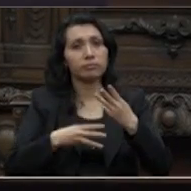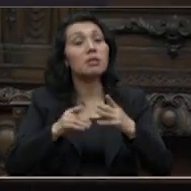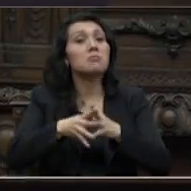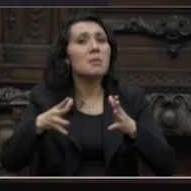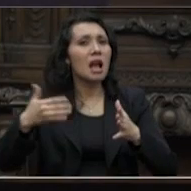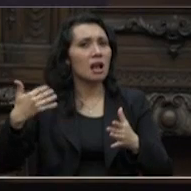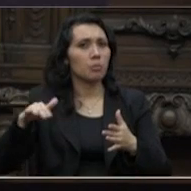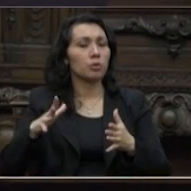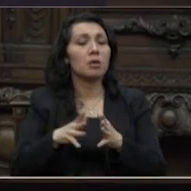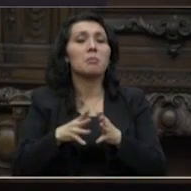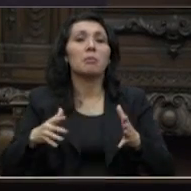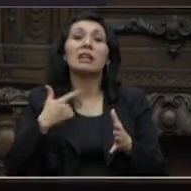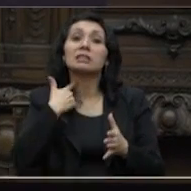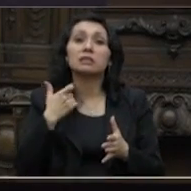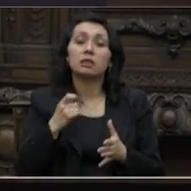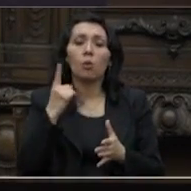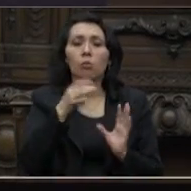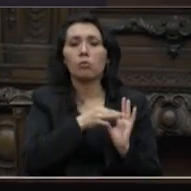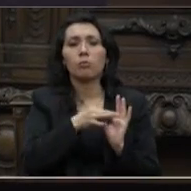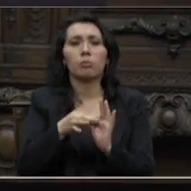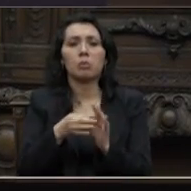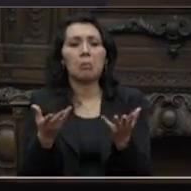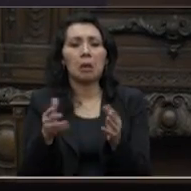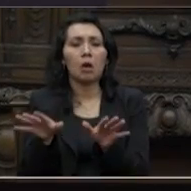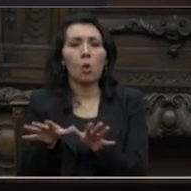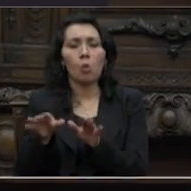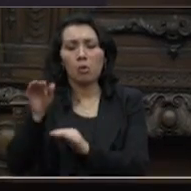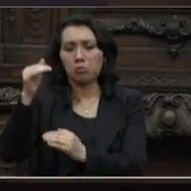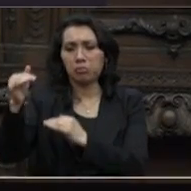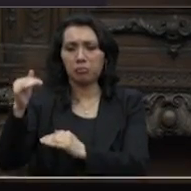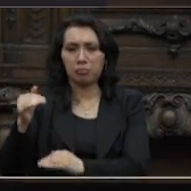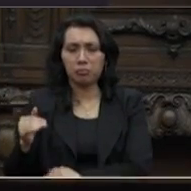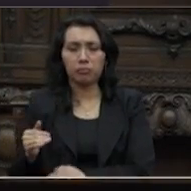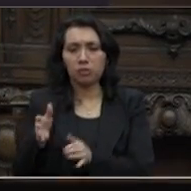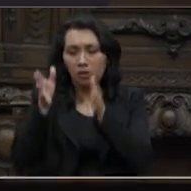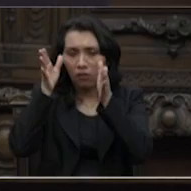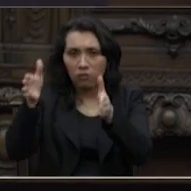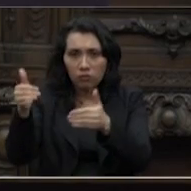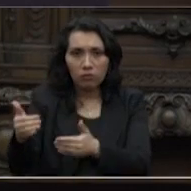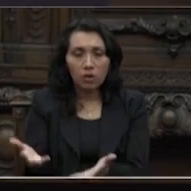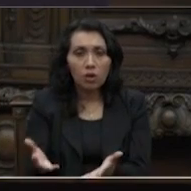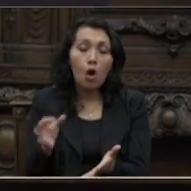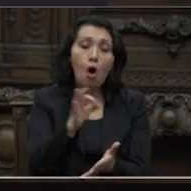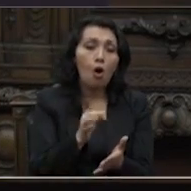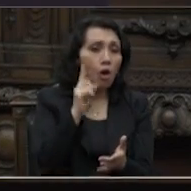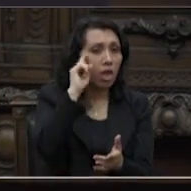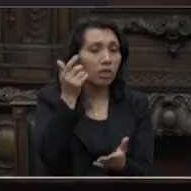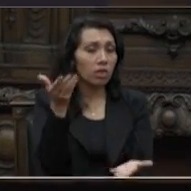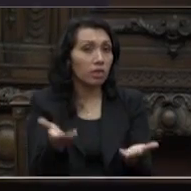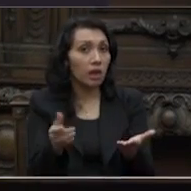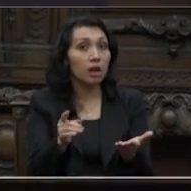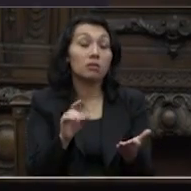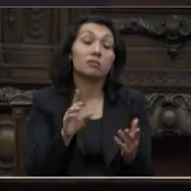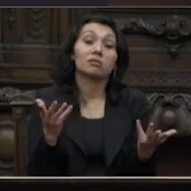importancia más que una definición instrumental de enfoque o paradigma,